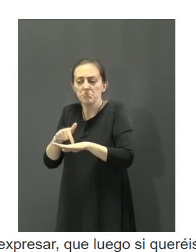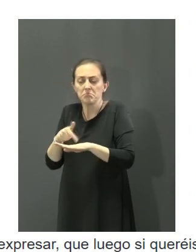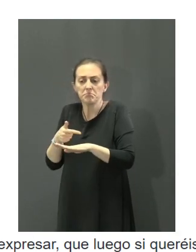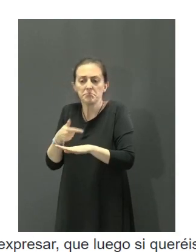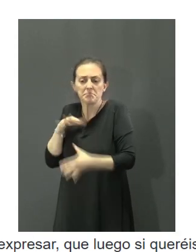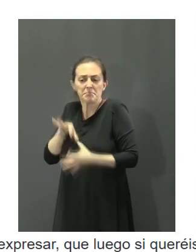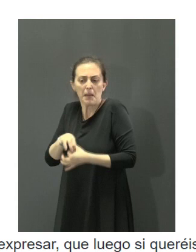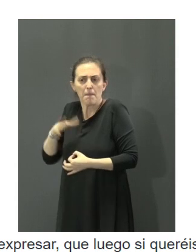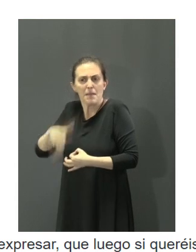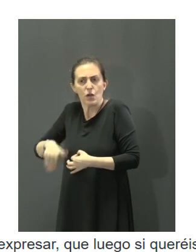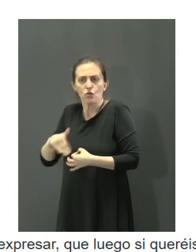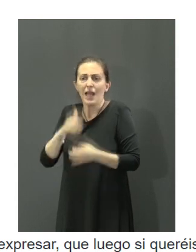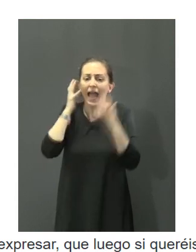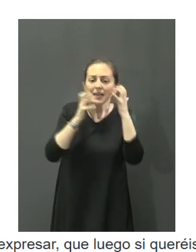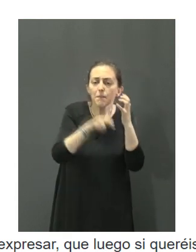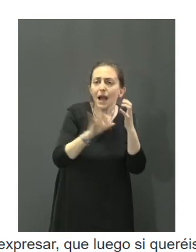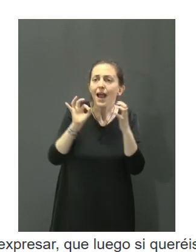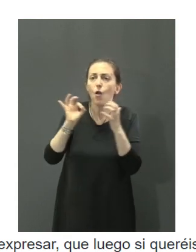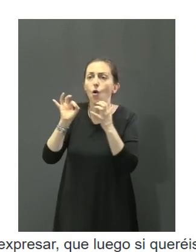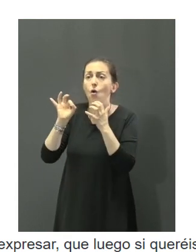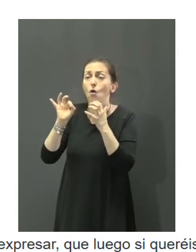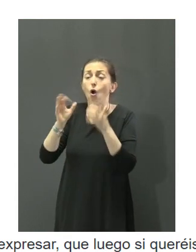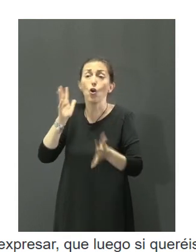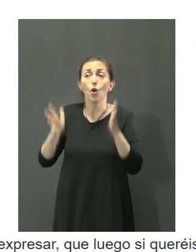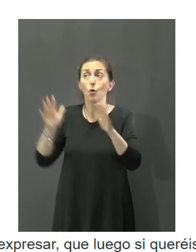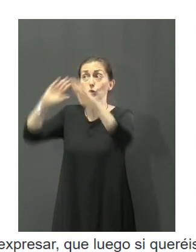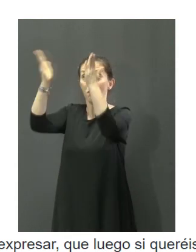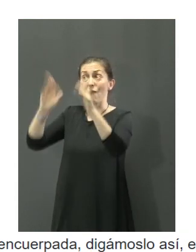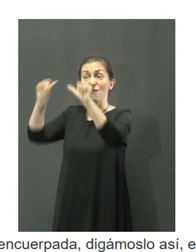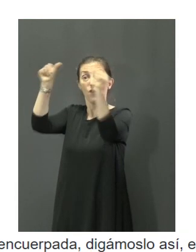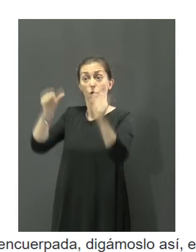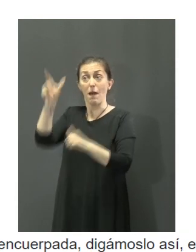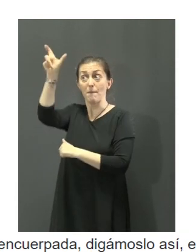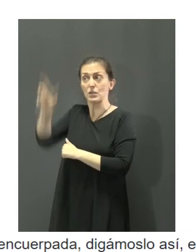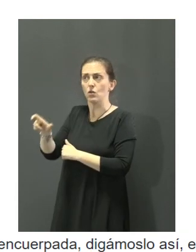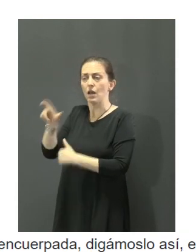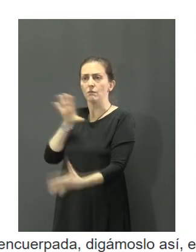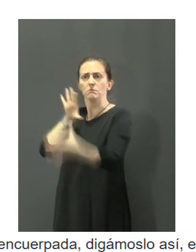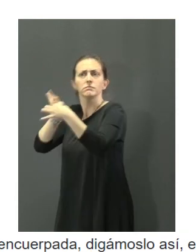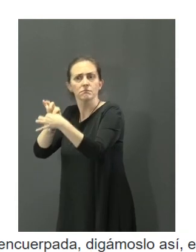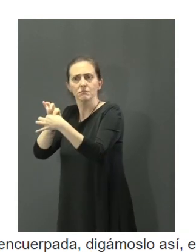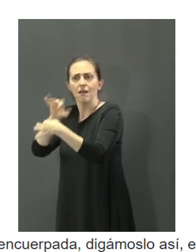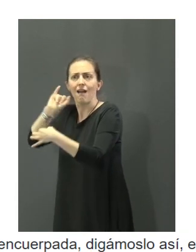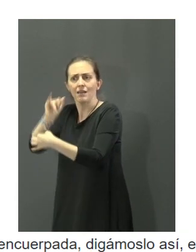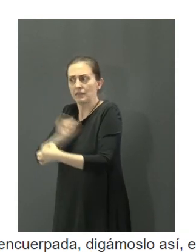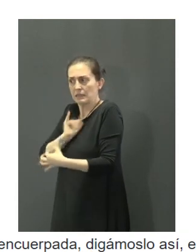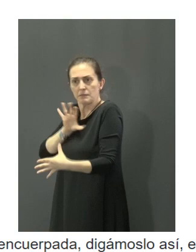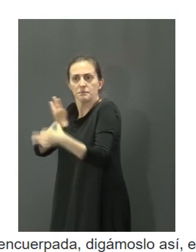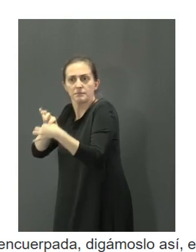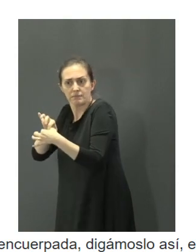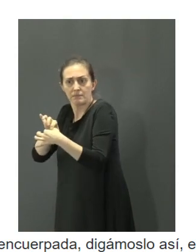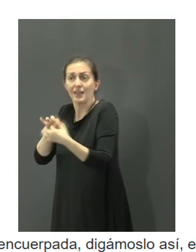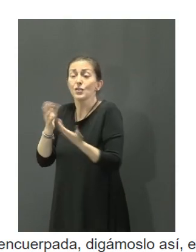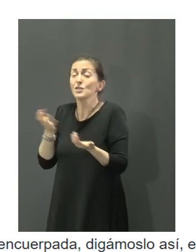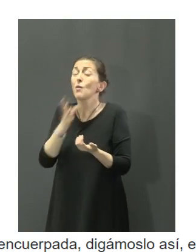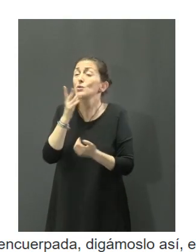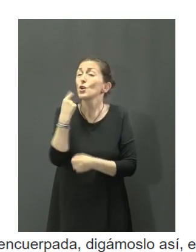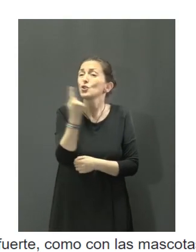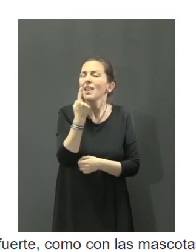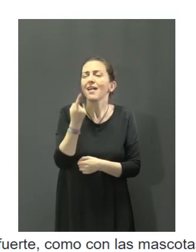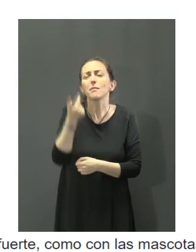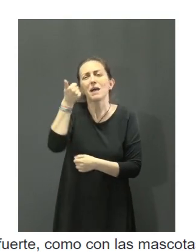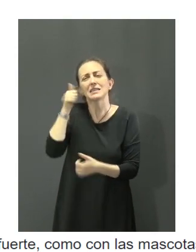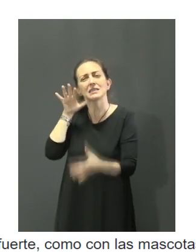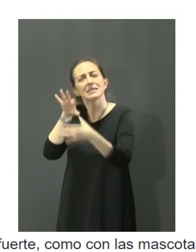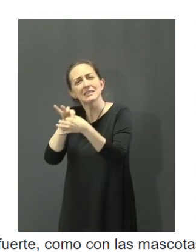hacer. Eso es lo que luego también lo podemos hablar un poquito al respecto, ¿vale? Entonces, bueno, aplicaciones, digamos, en la soledad son más este tipo